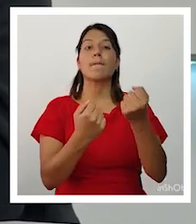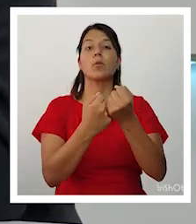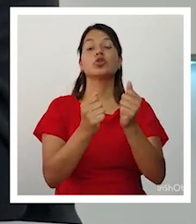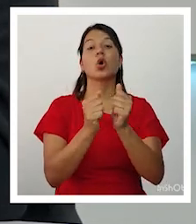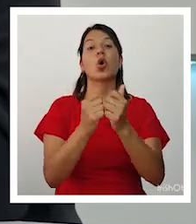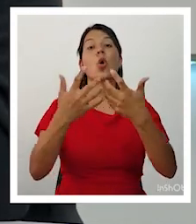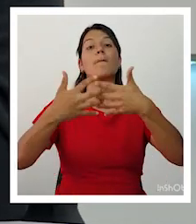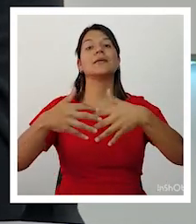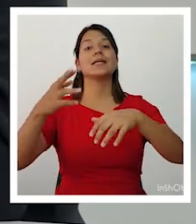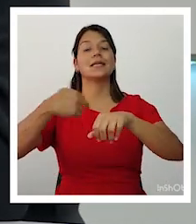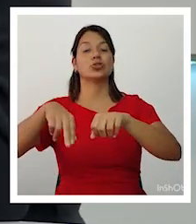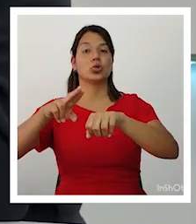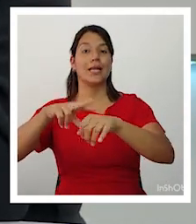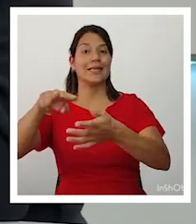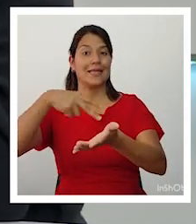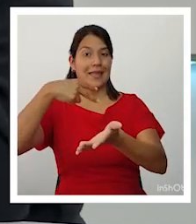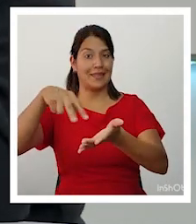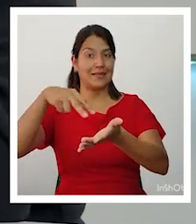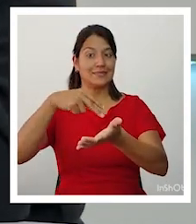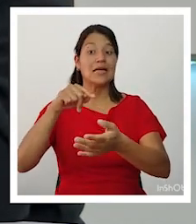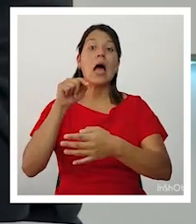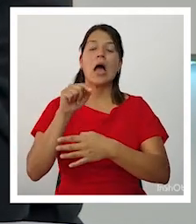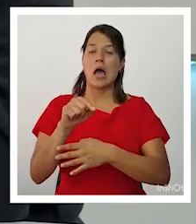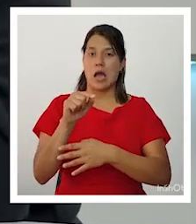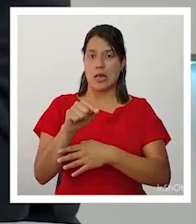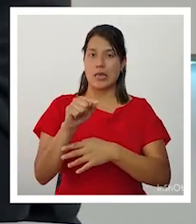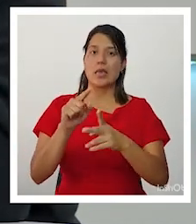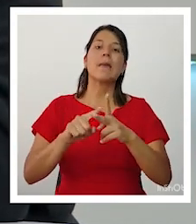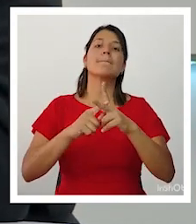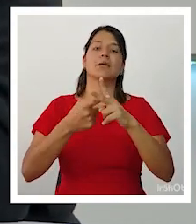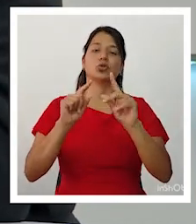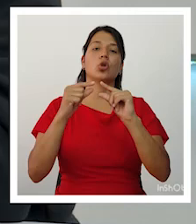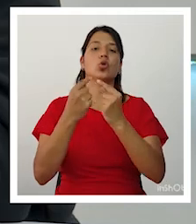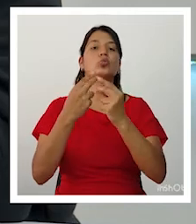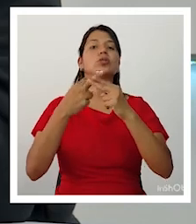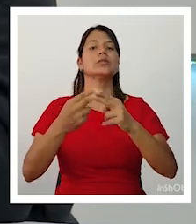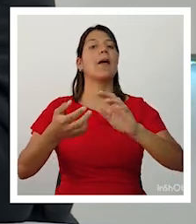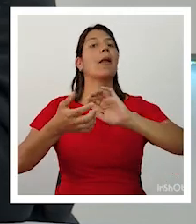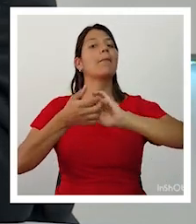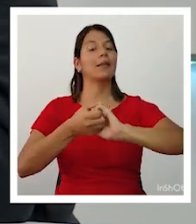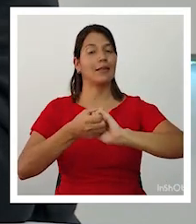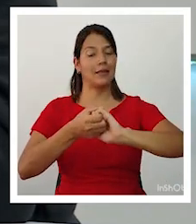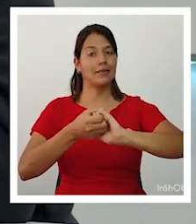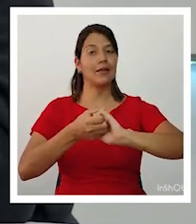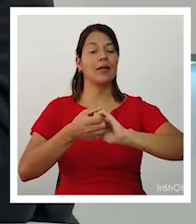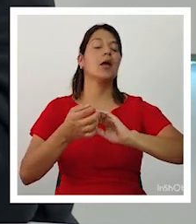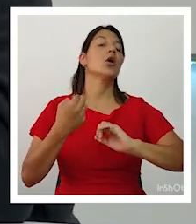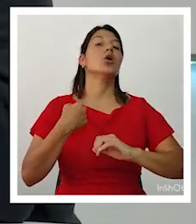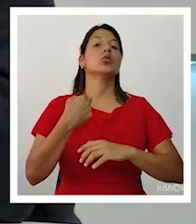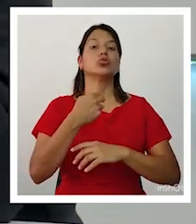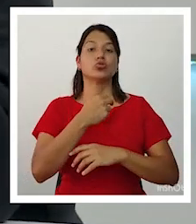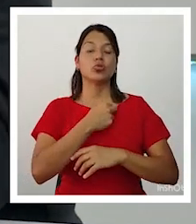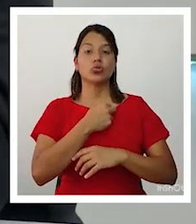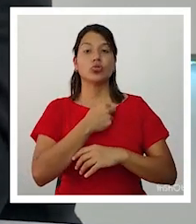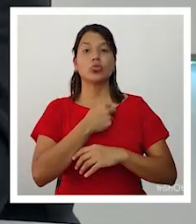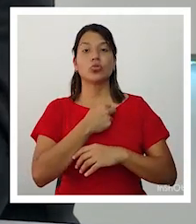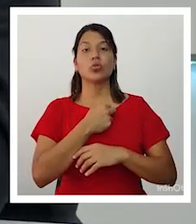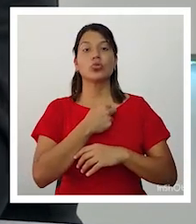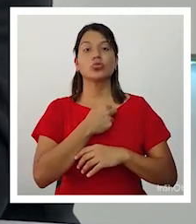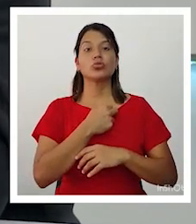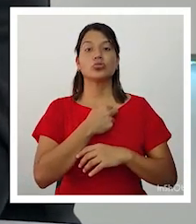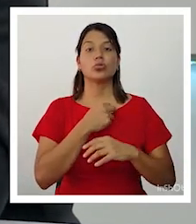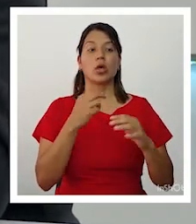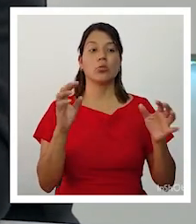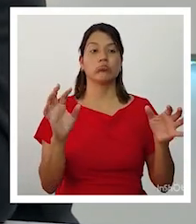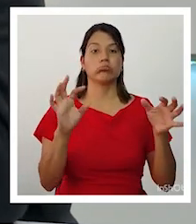Danza, que ahí fue de donde salió Hermandad. Juntamos dos cosas de cada uno